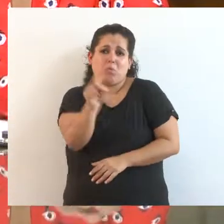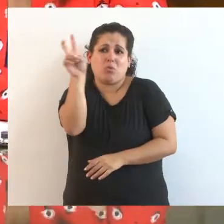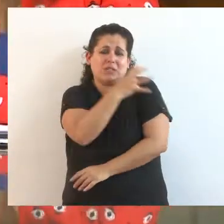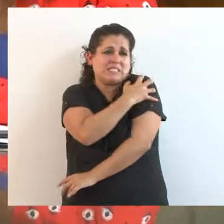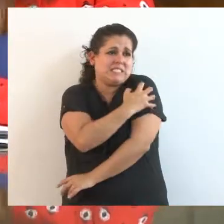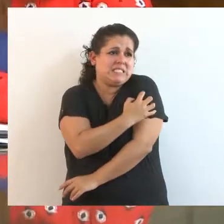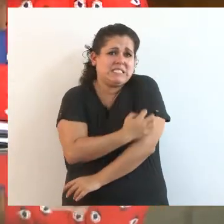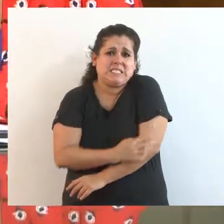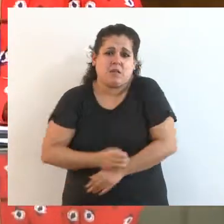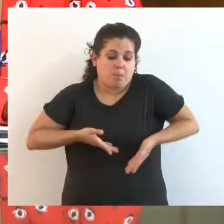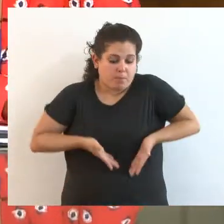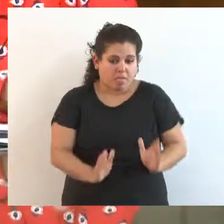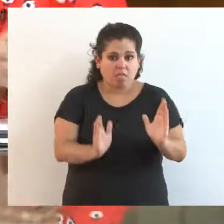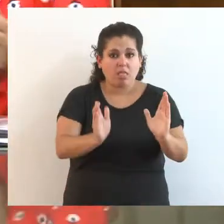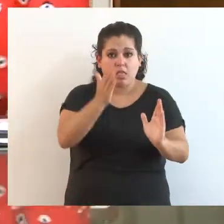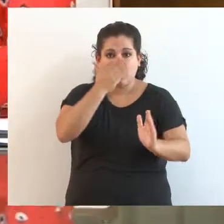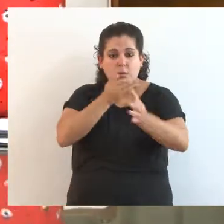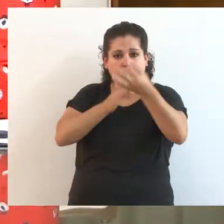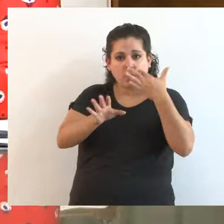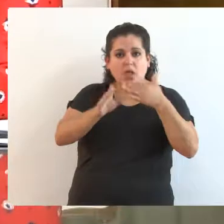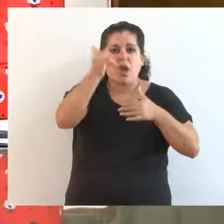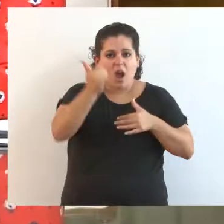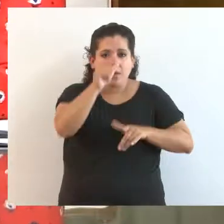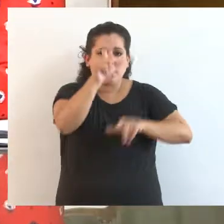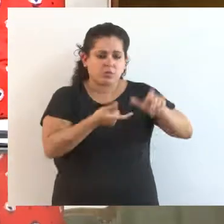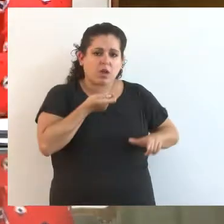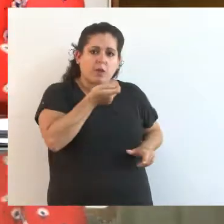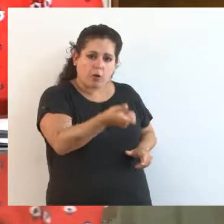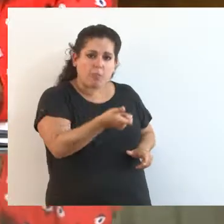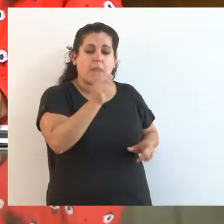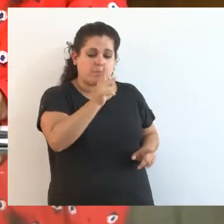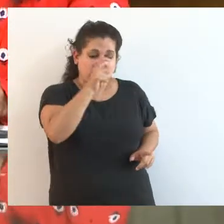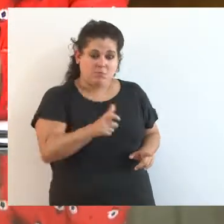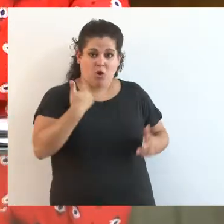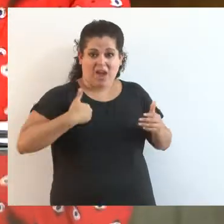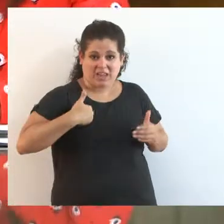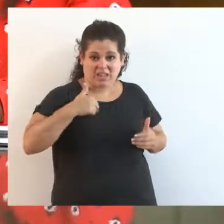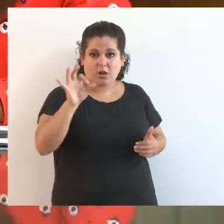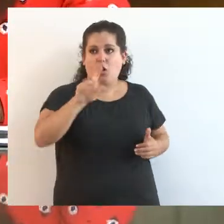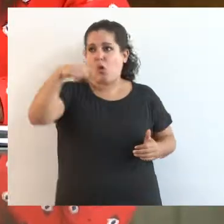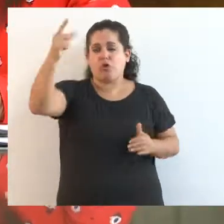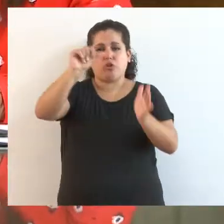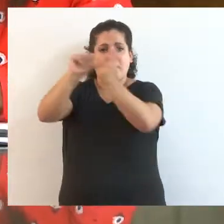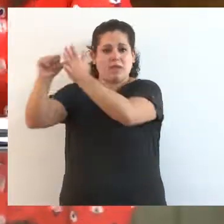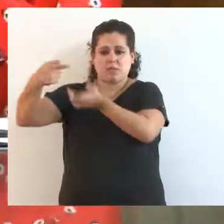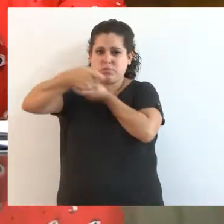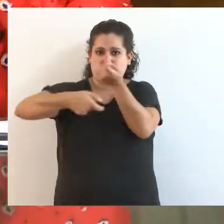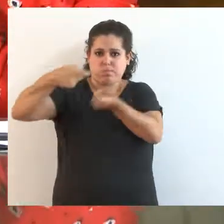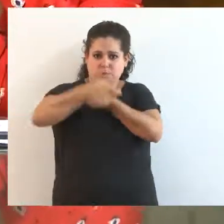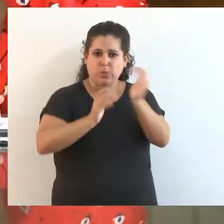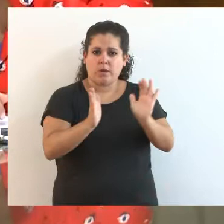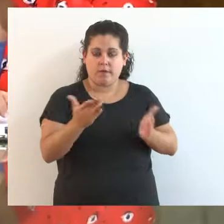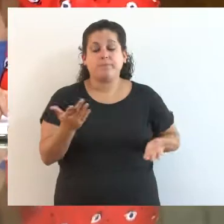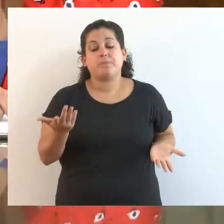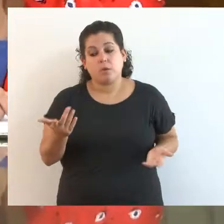de mucha vulnerabilidad, de mucha pobreza, y personas que compran a esos chiquitos? A veces son de la propia Argentina, pero a veces son extranjeros. Sí, digamos, en el